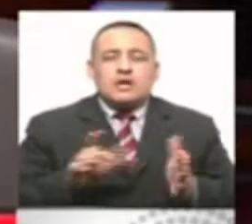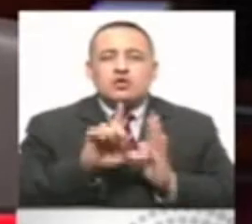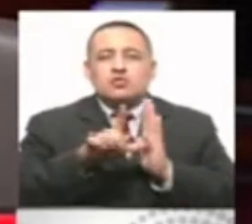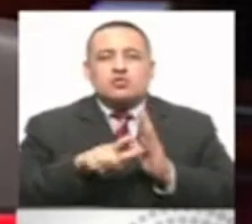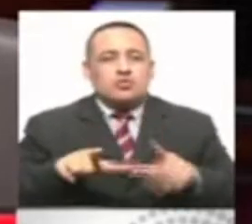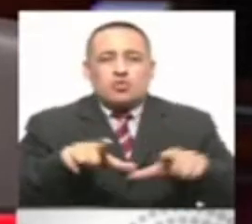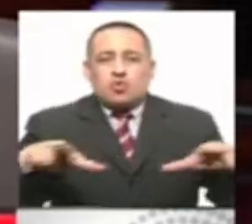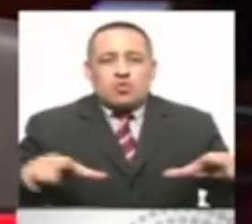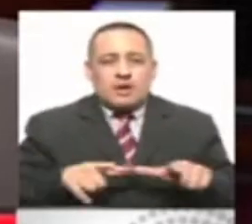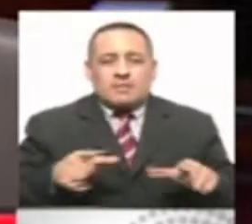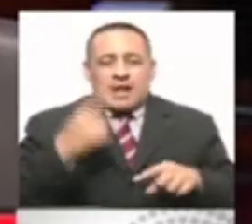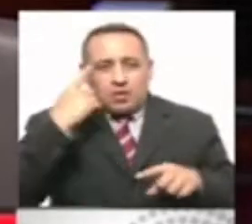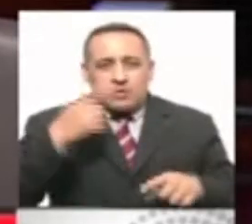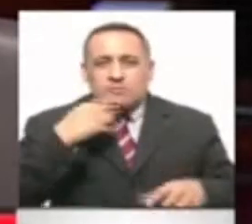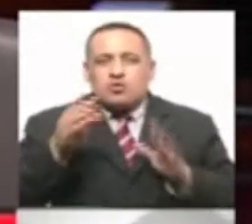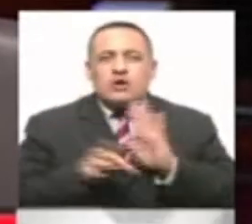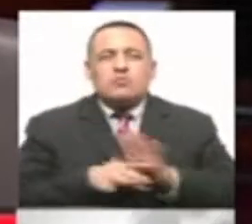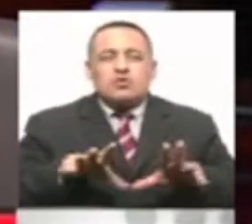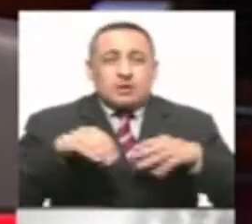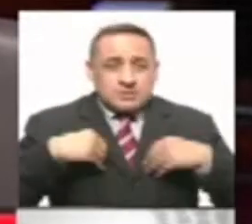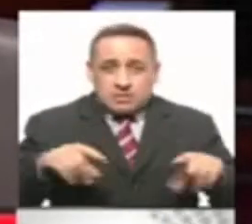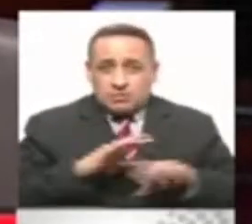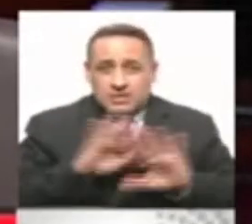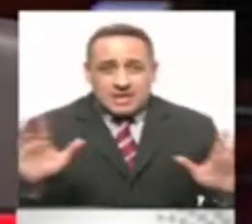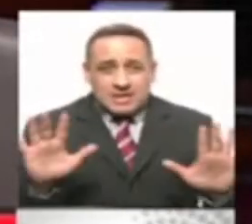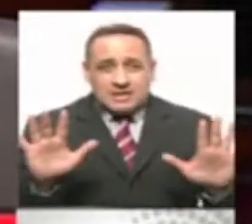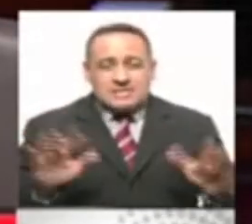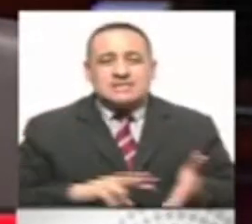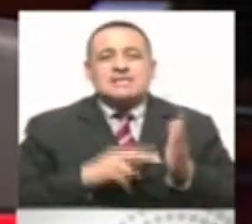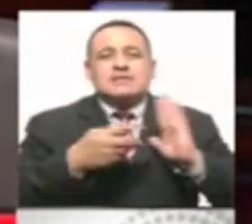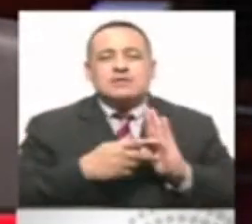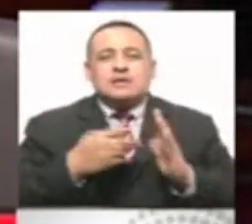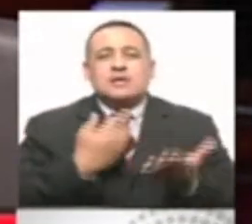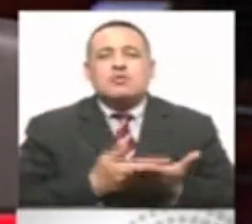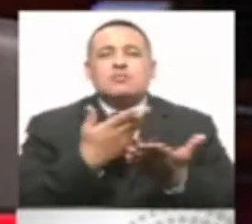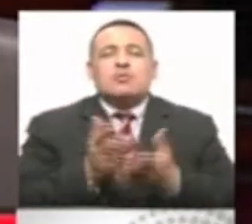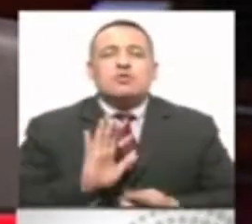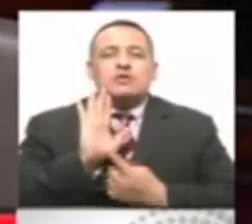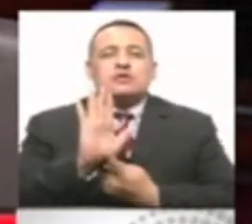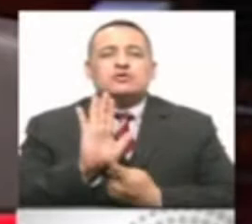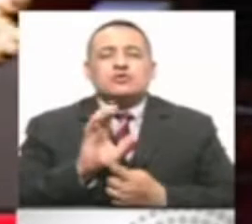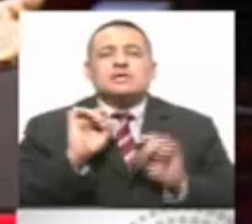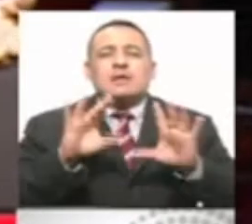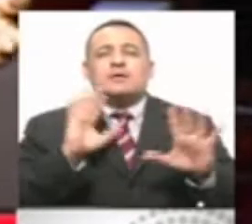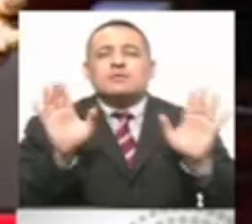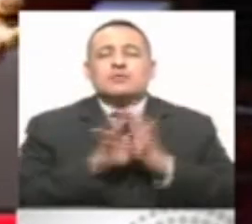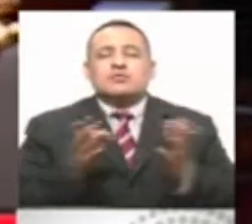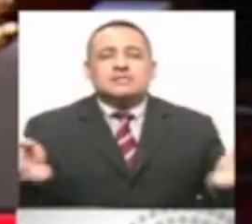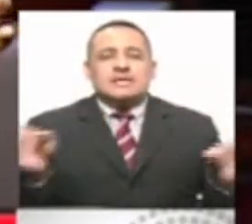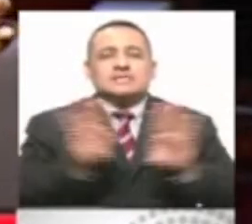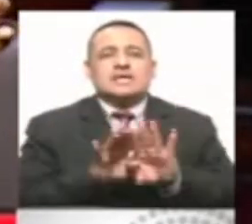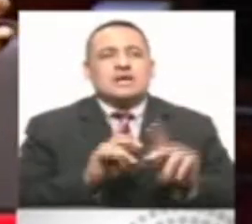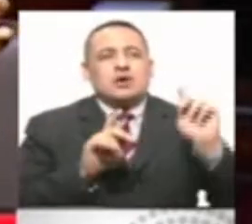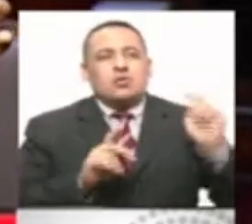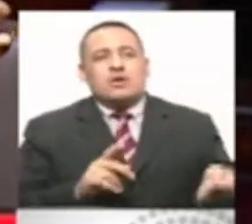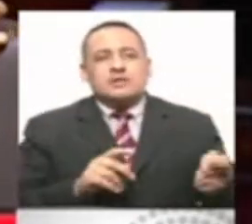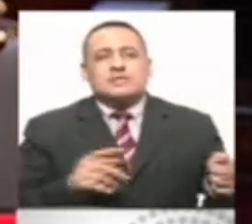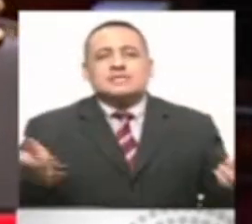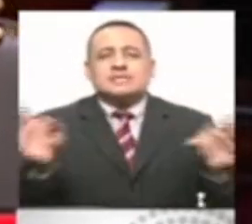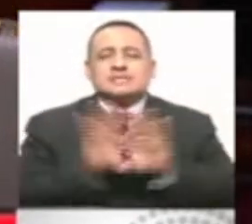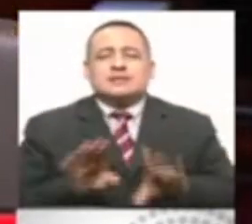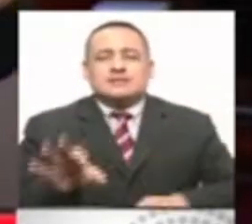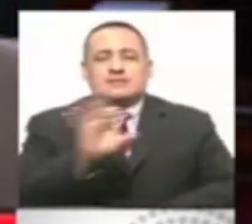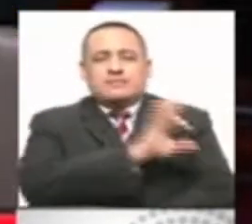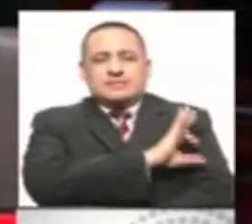acusación, si no aceptamos ello, estaríamos proponiendo en todo caso de que se cierre el Poder Judicial y se cierre la